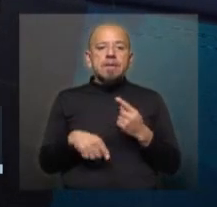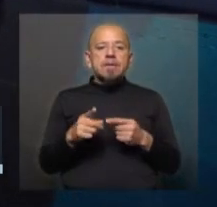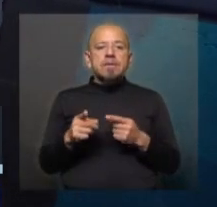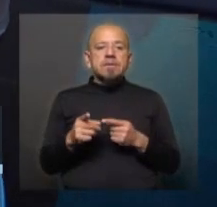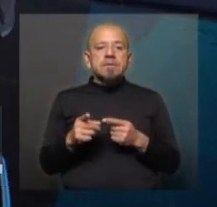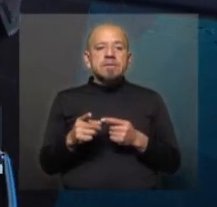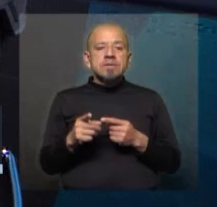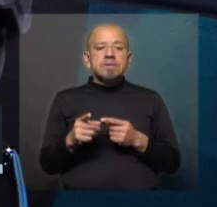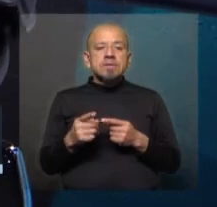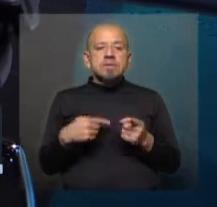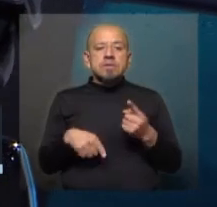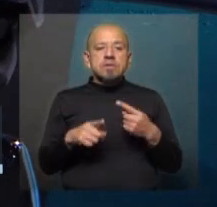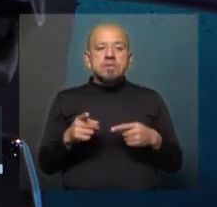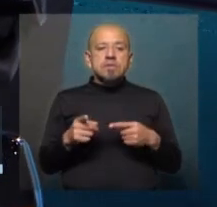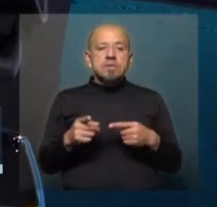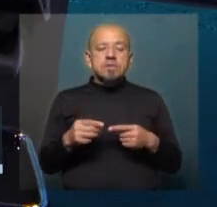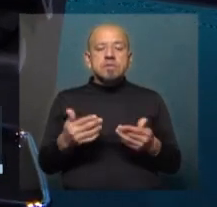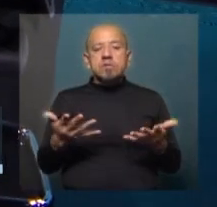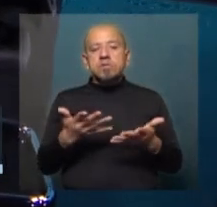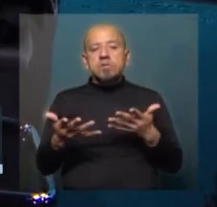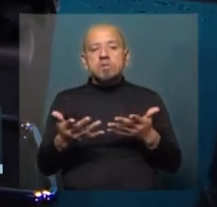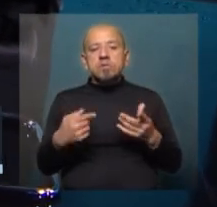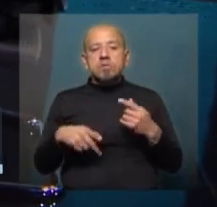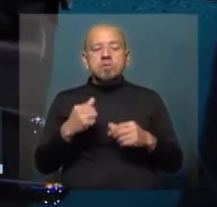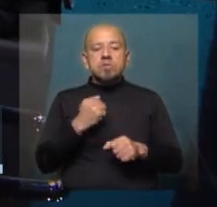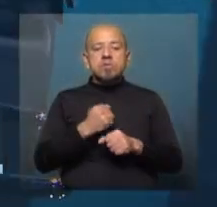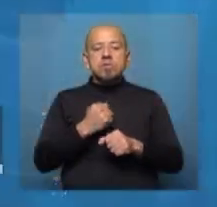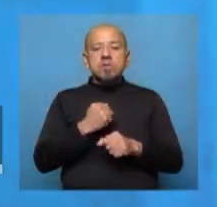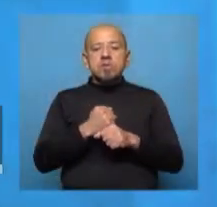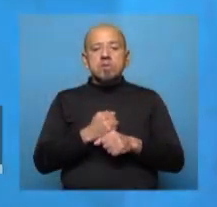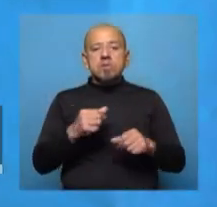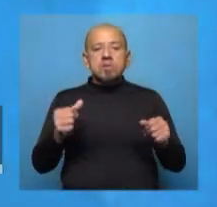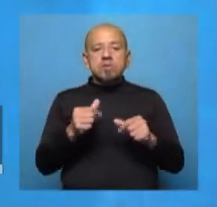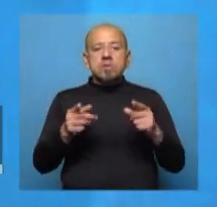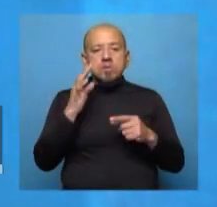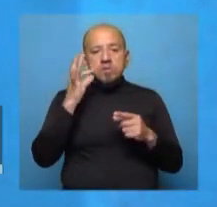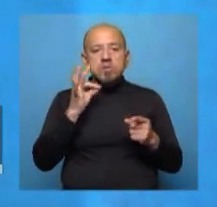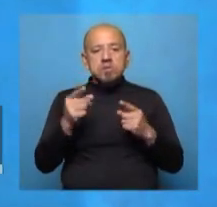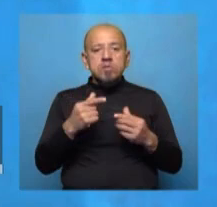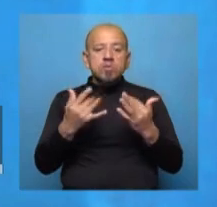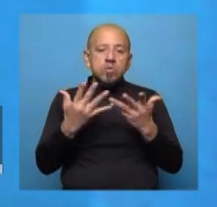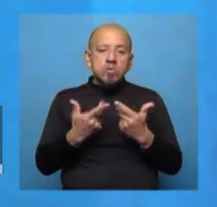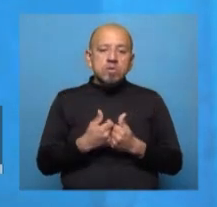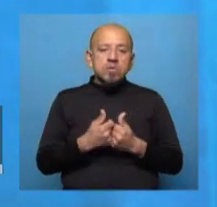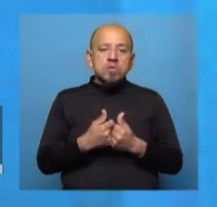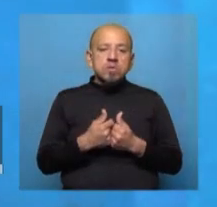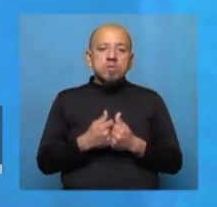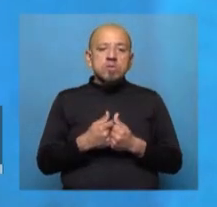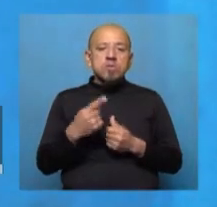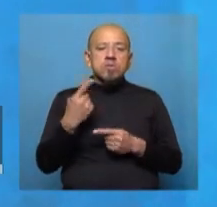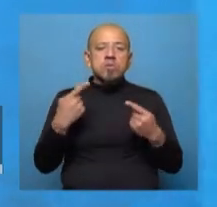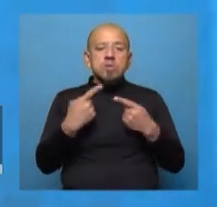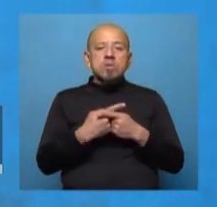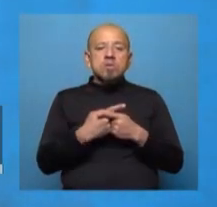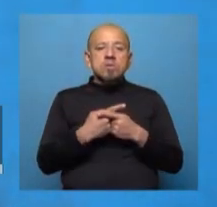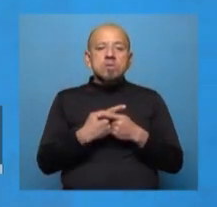el resultado que tenemos después de todo el trabajo realizado que es la posibilidad de organizar un partido en nuestro país